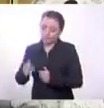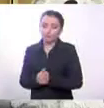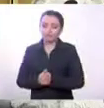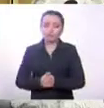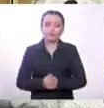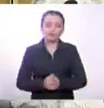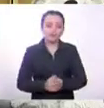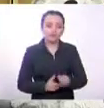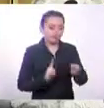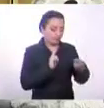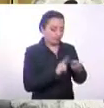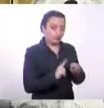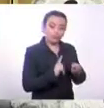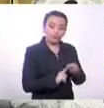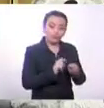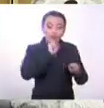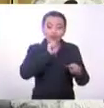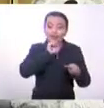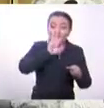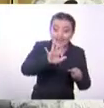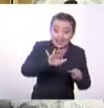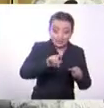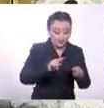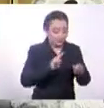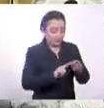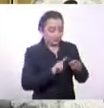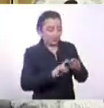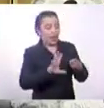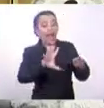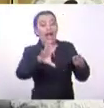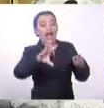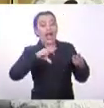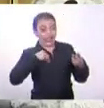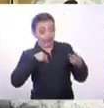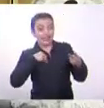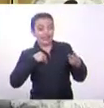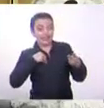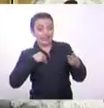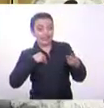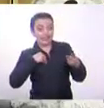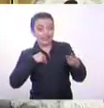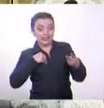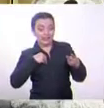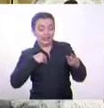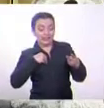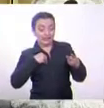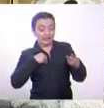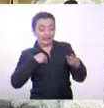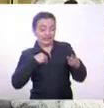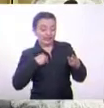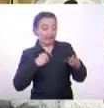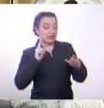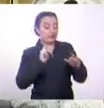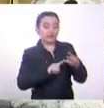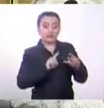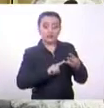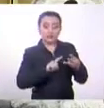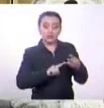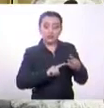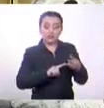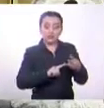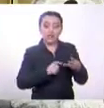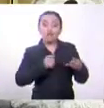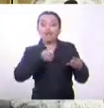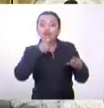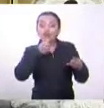son emitir el mensaje, el emisor, el mensaje que se emite, que se elabora el mensaje, que lo elabora también la persona